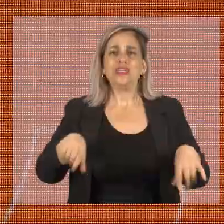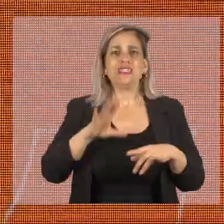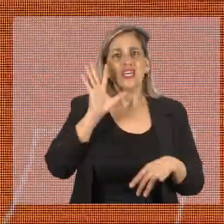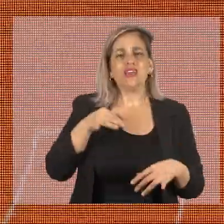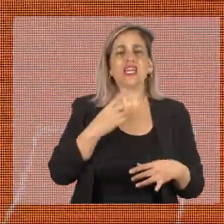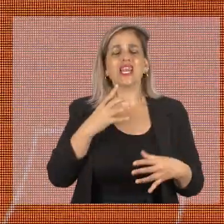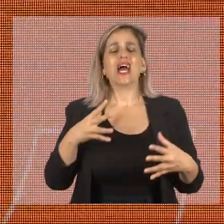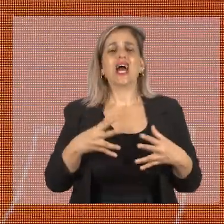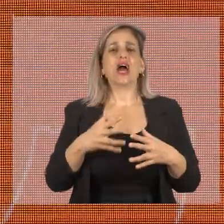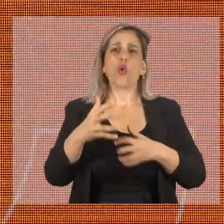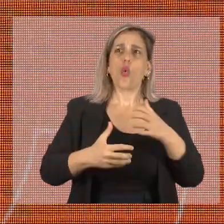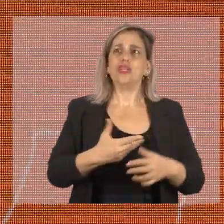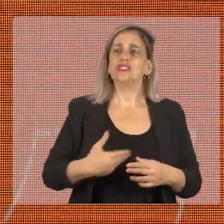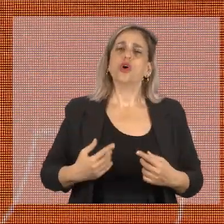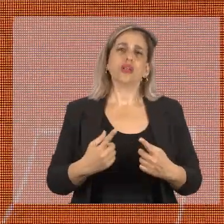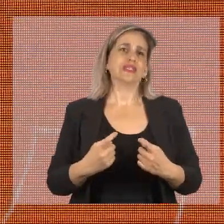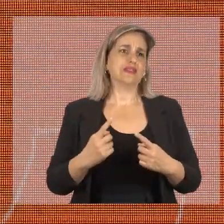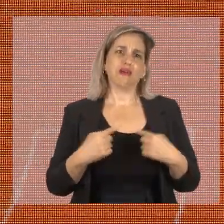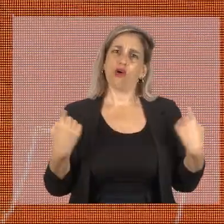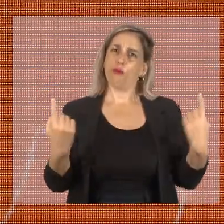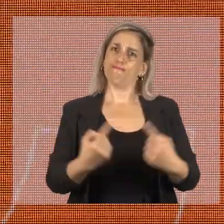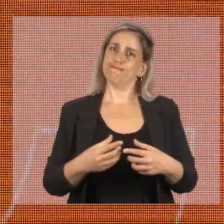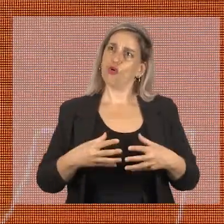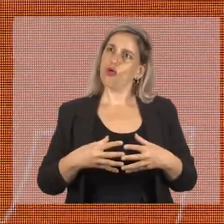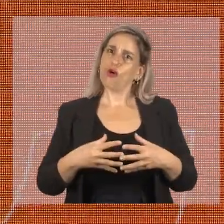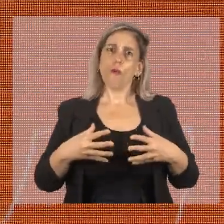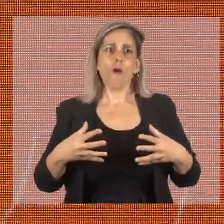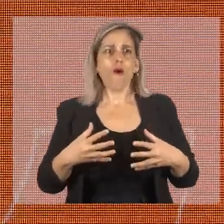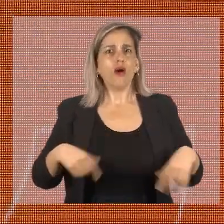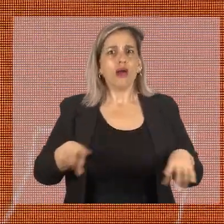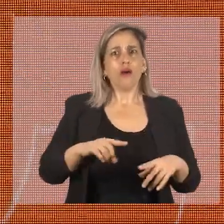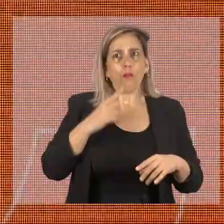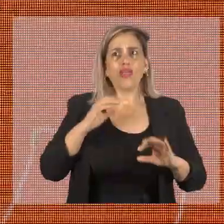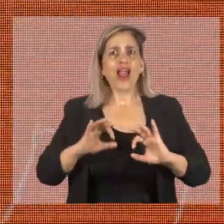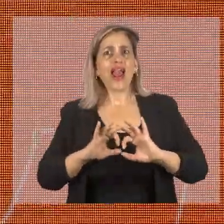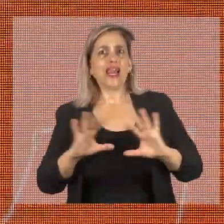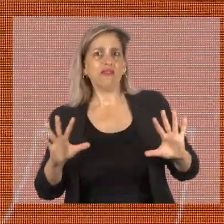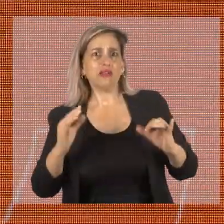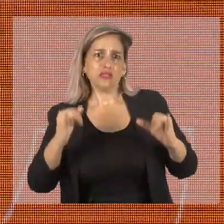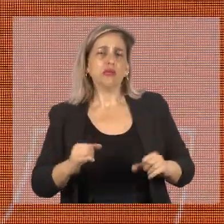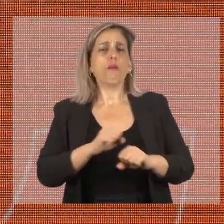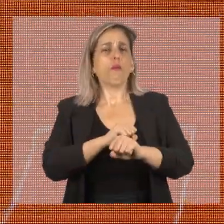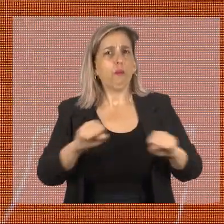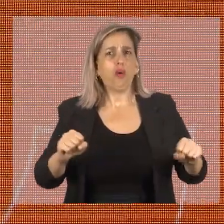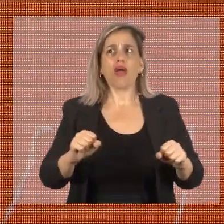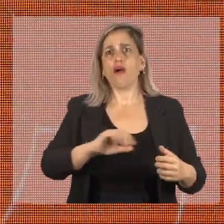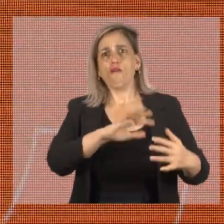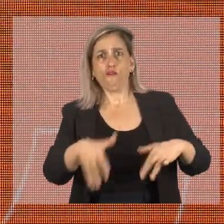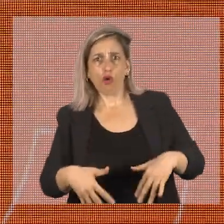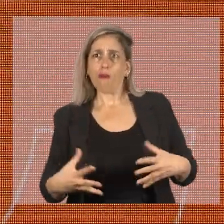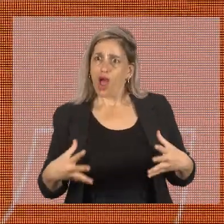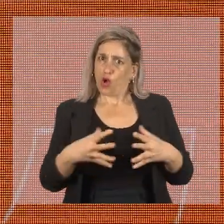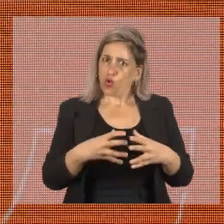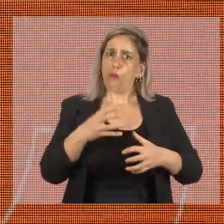más amplio posible, para que la gente se pueda mover con cierta libertad para, de